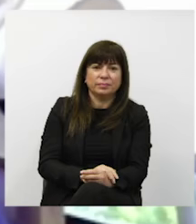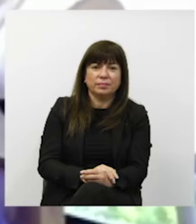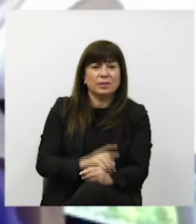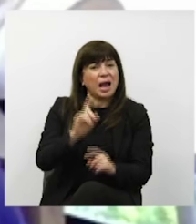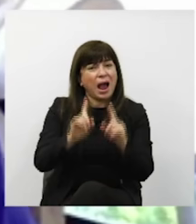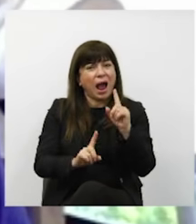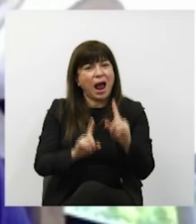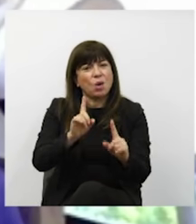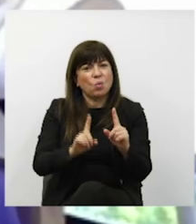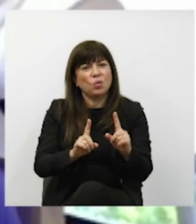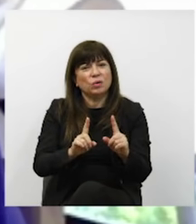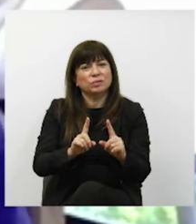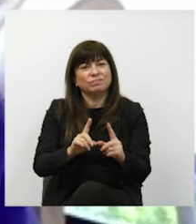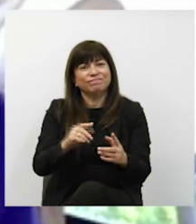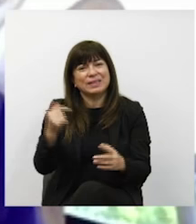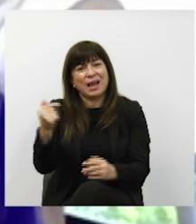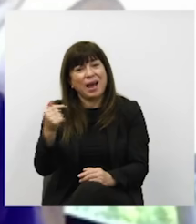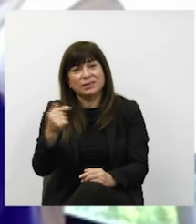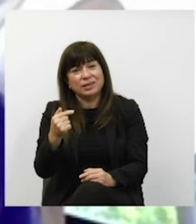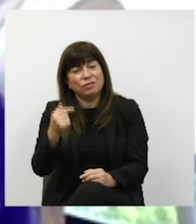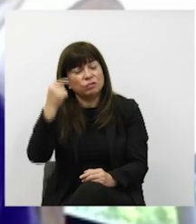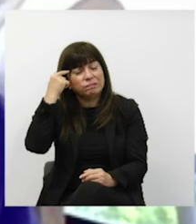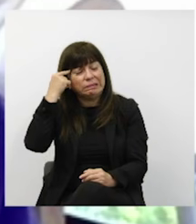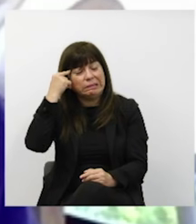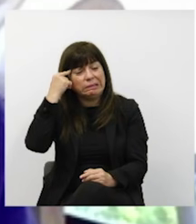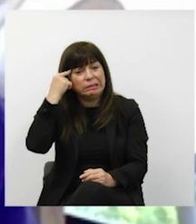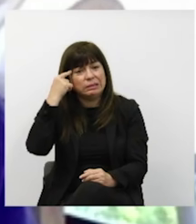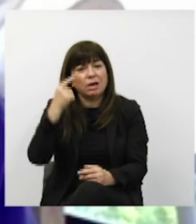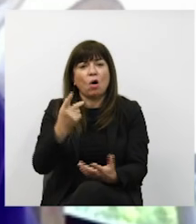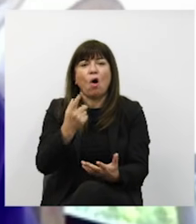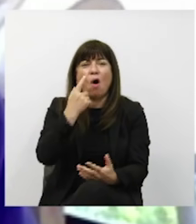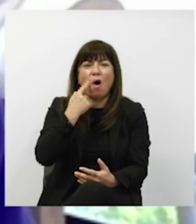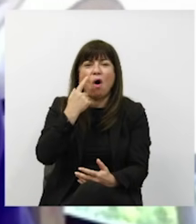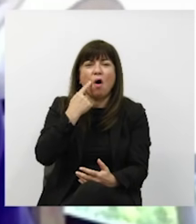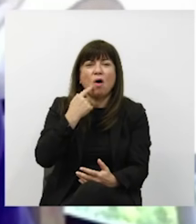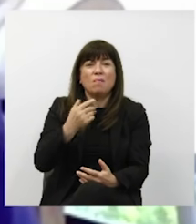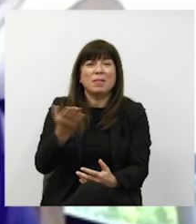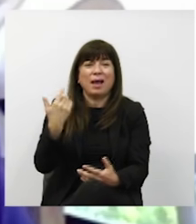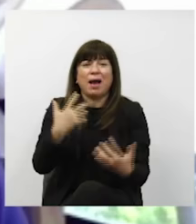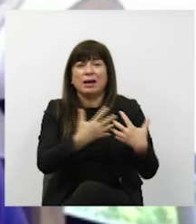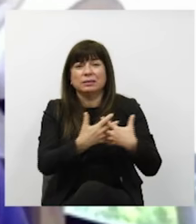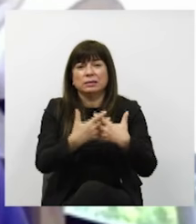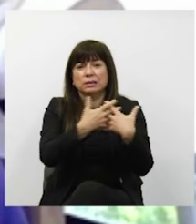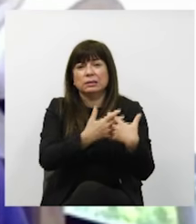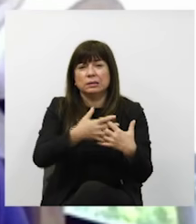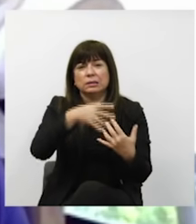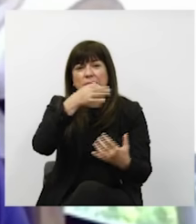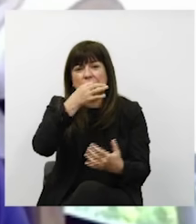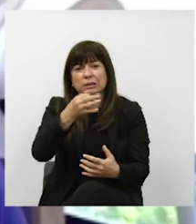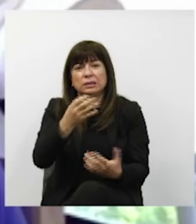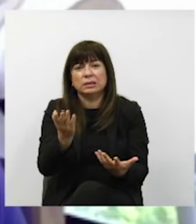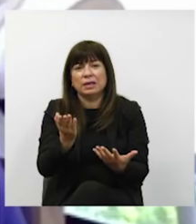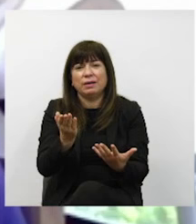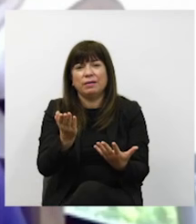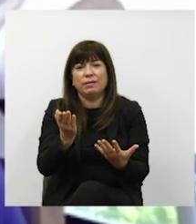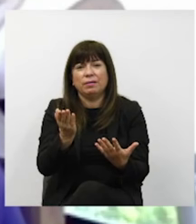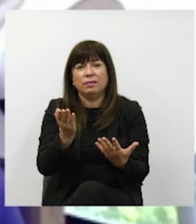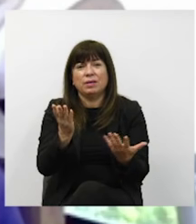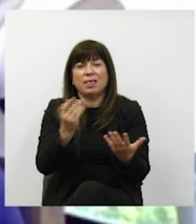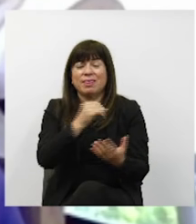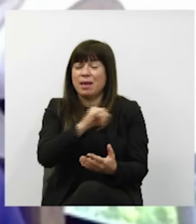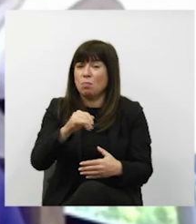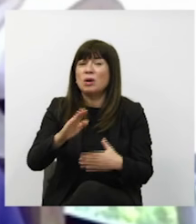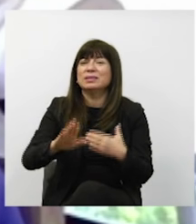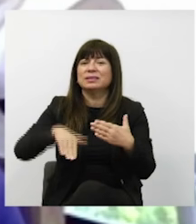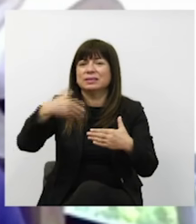Bueno, algunos más pesimistas, como por ejemplo Danny Roderick, dice que va a haber un sesgo de confirmación. Esto es que